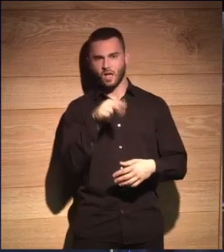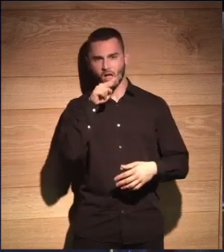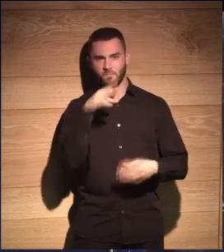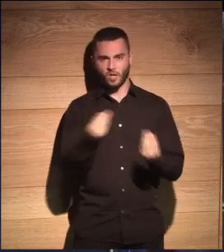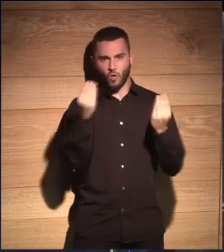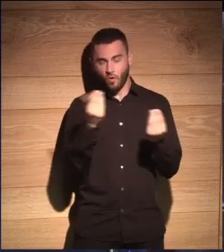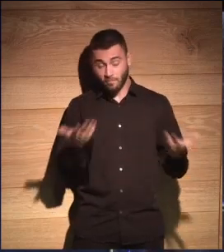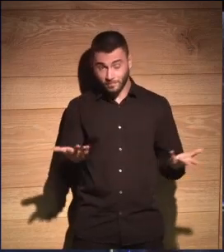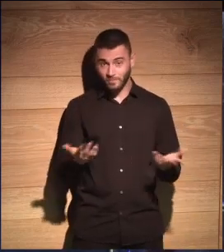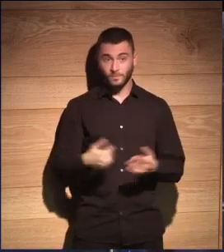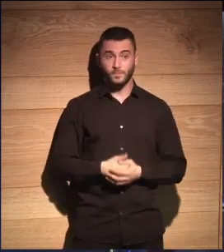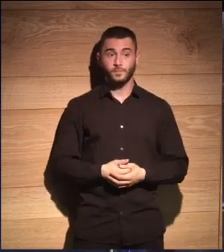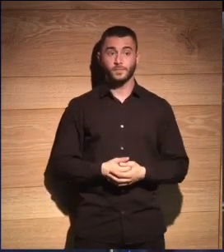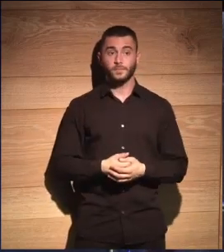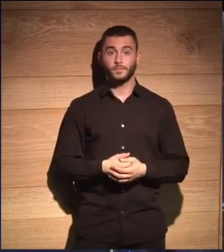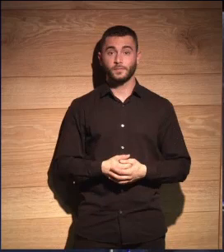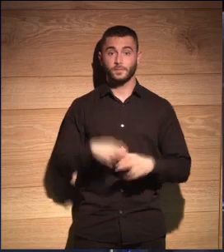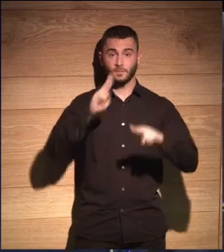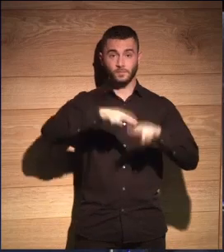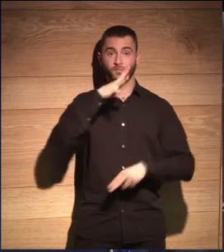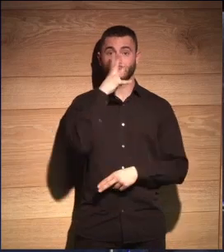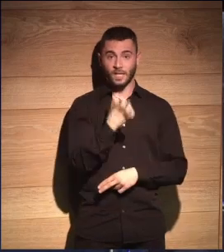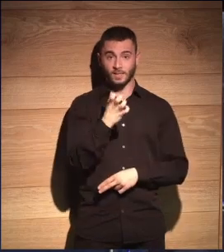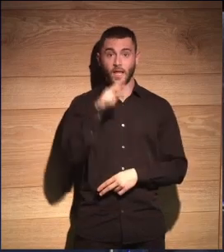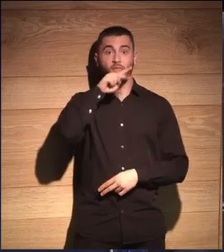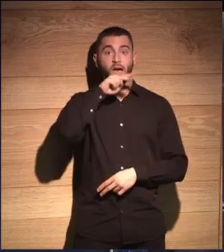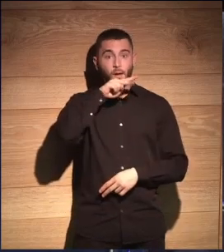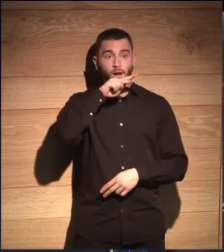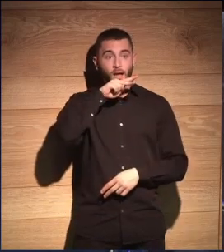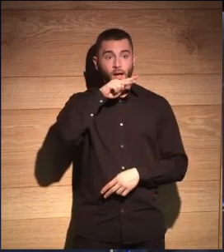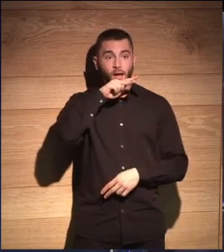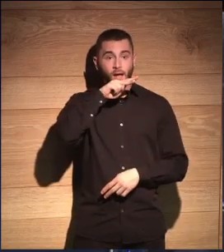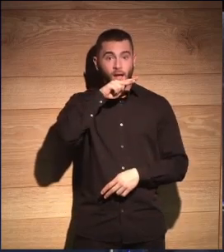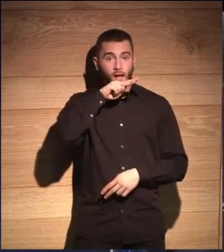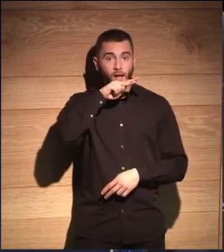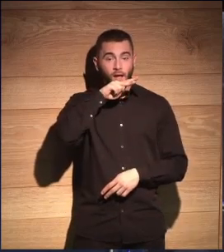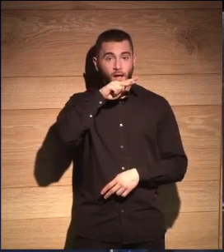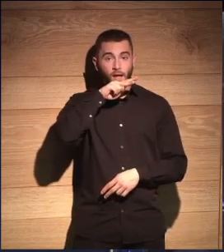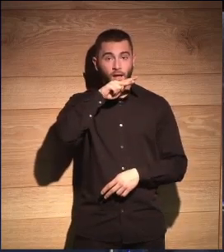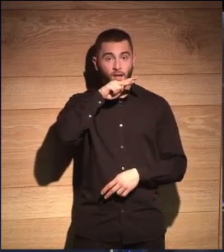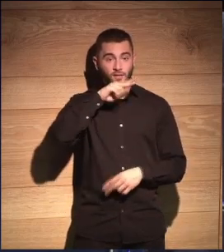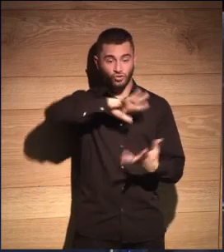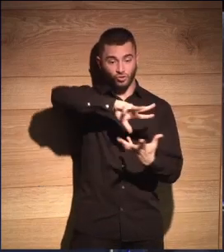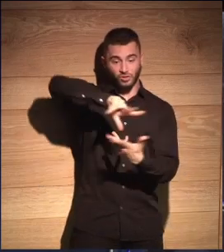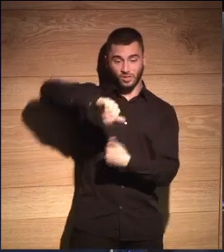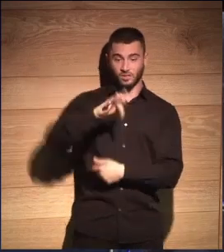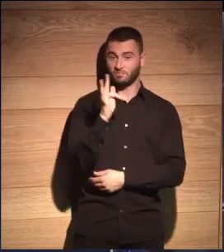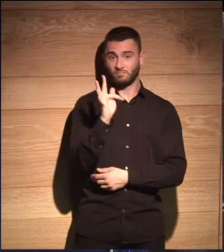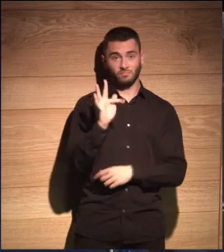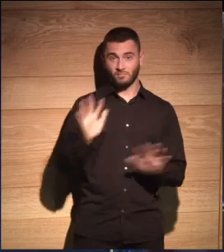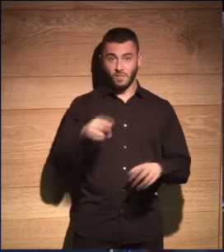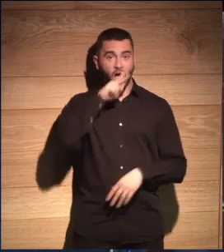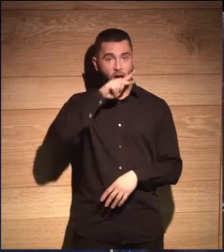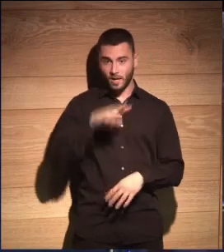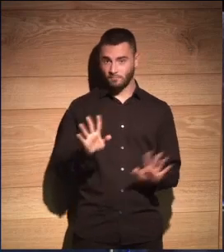y quitado ese primer momento de decir Blazard habla, pues el resto son todo buenas noticias, habla y habla